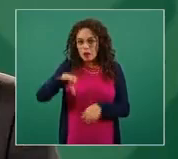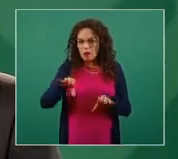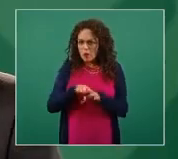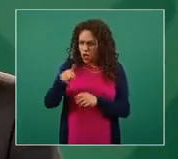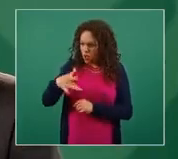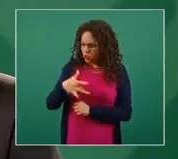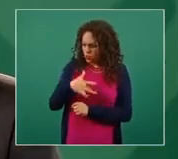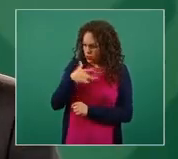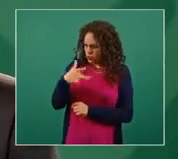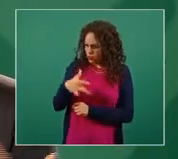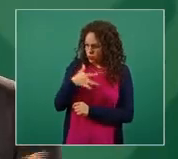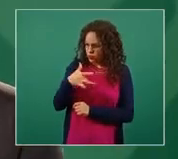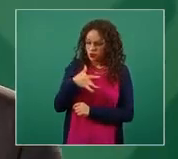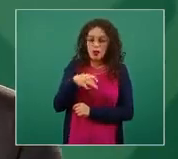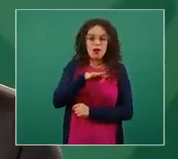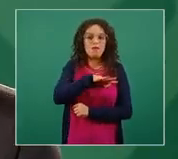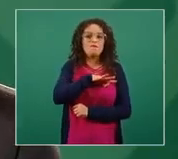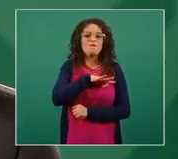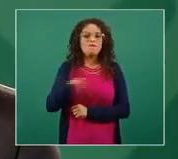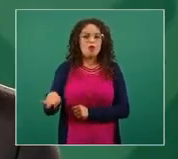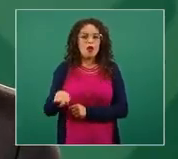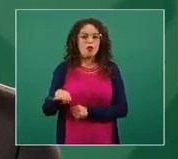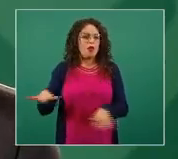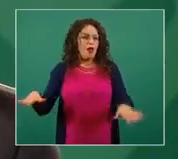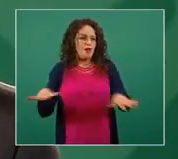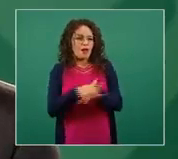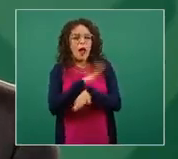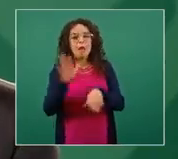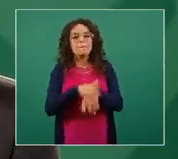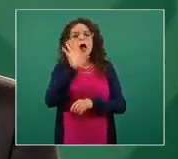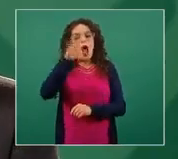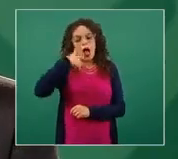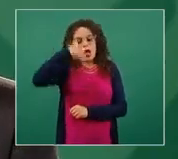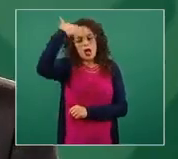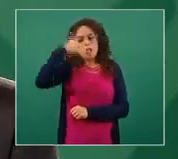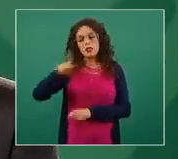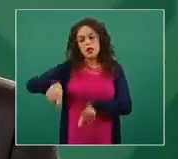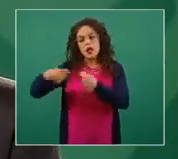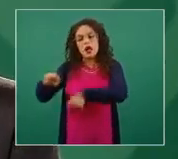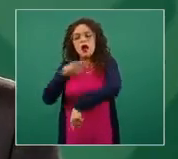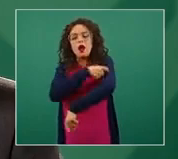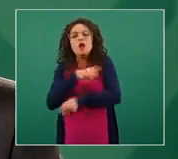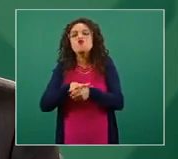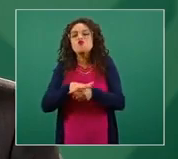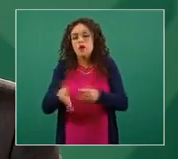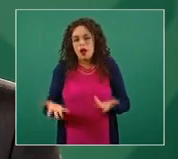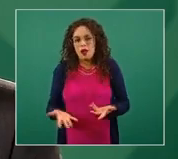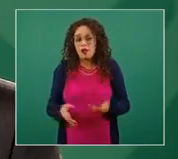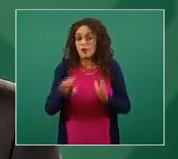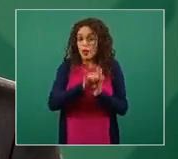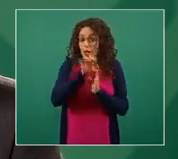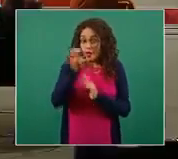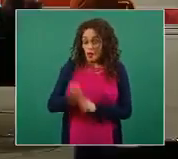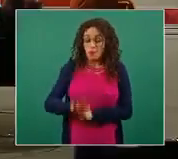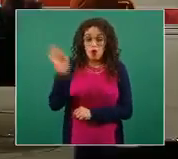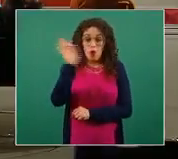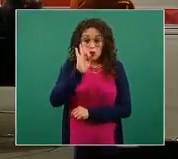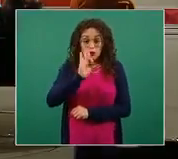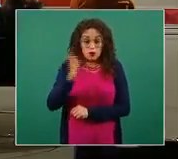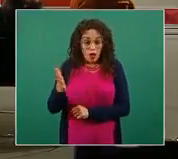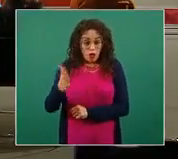ser modificado si uno sabe lo que le tocó. Entonces, un síntoma leve, por ejemplo, la tos o el dolor de